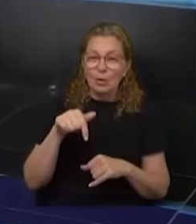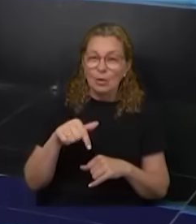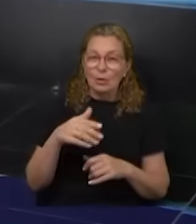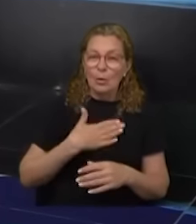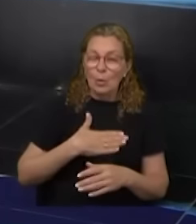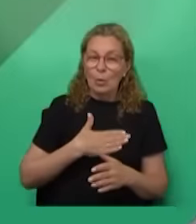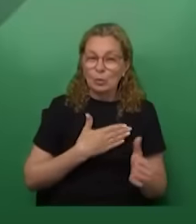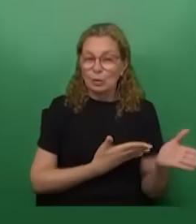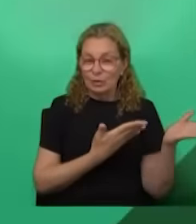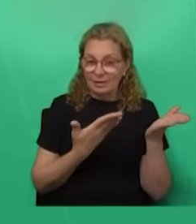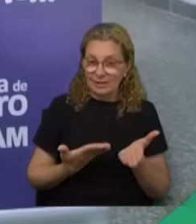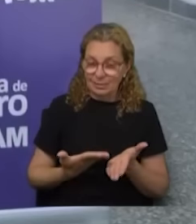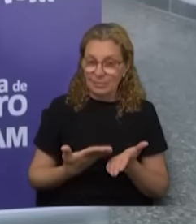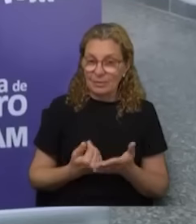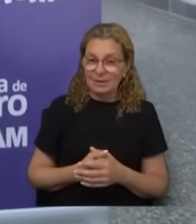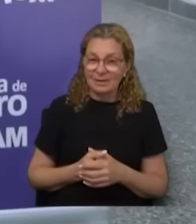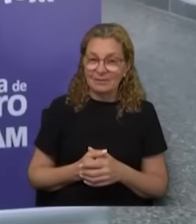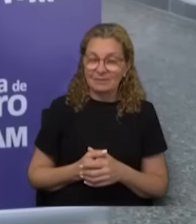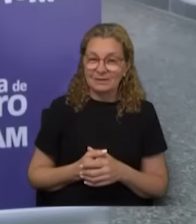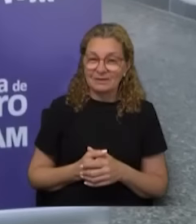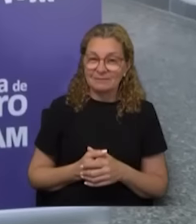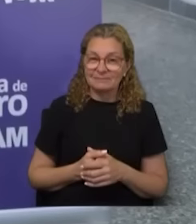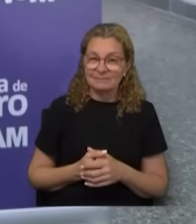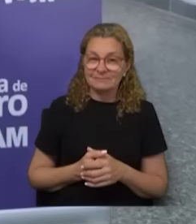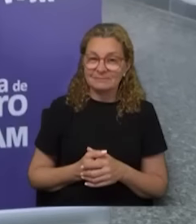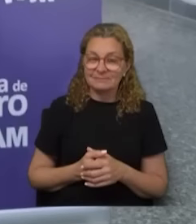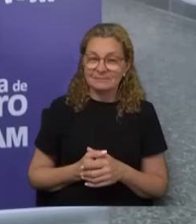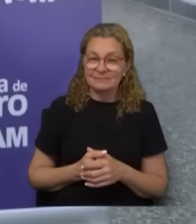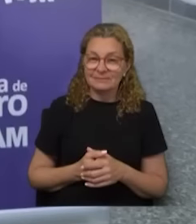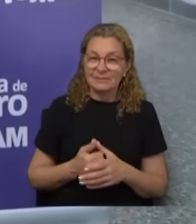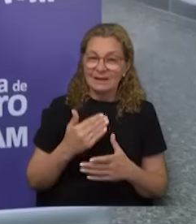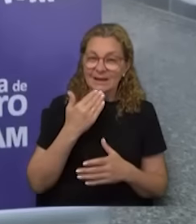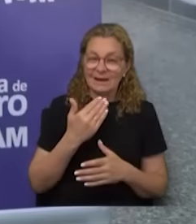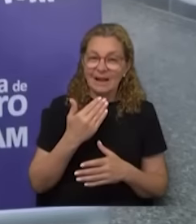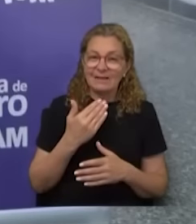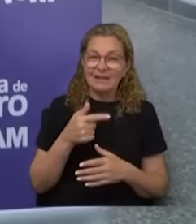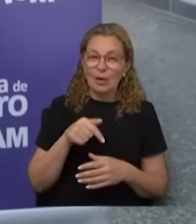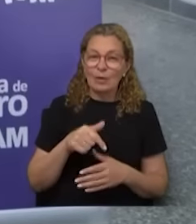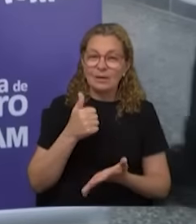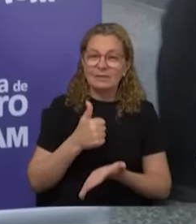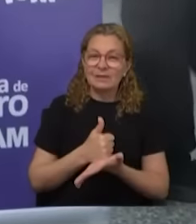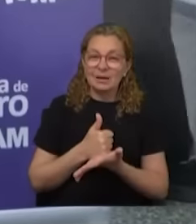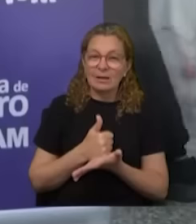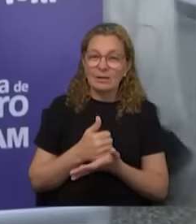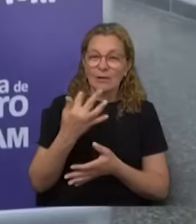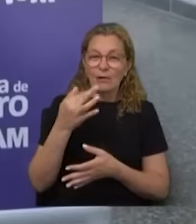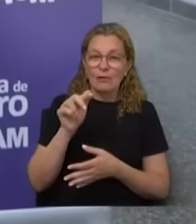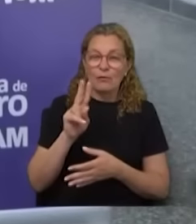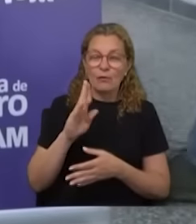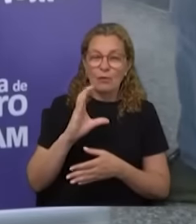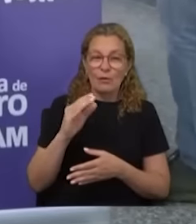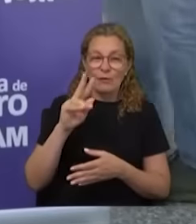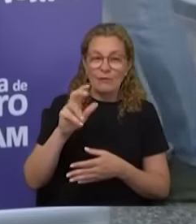es un gusto recibirte en la edición central bienvenida Gracias Martín Así es estamos en fb donde se va a